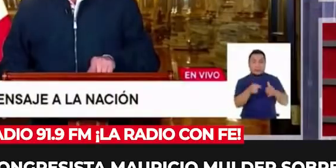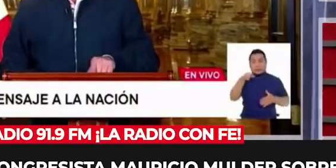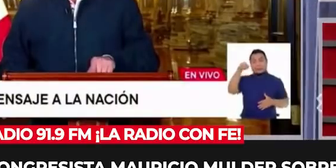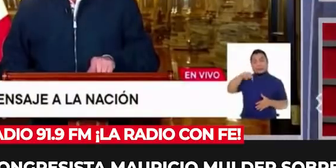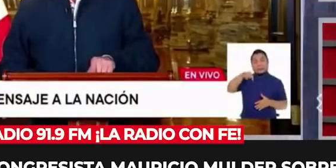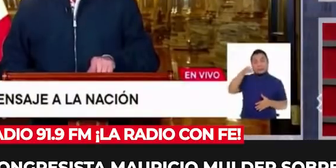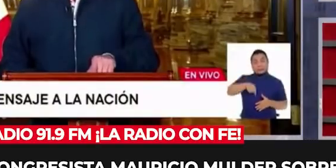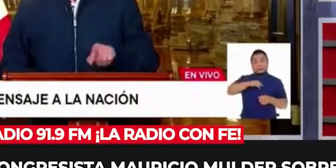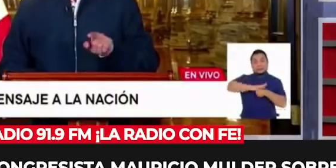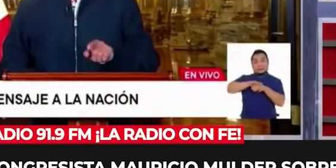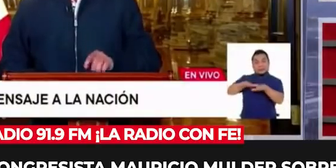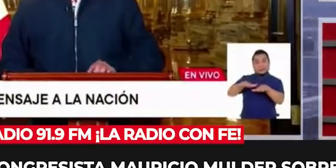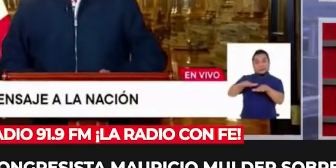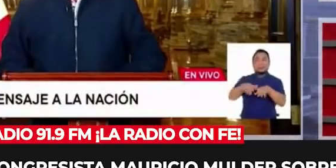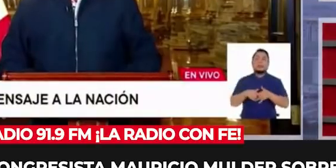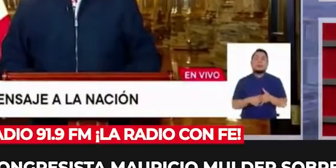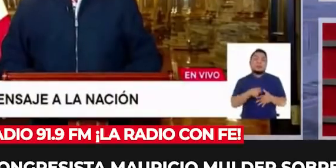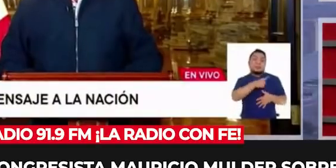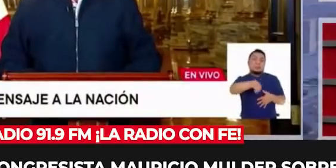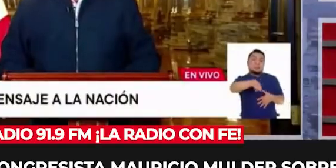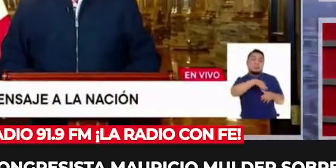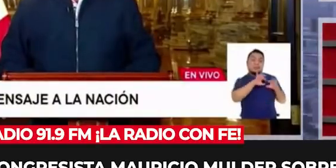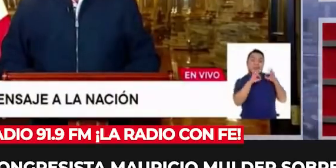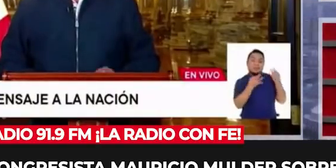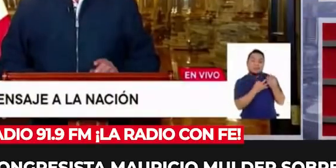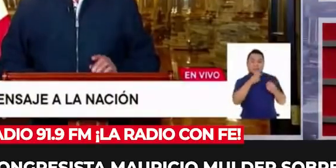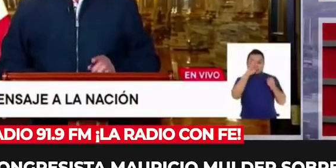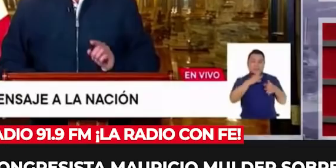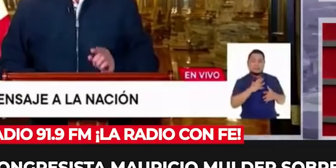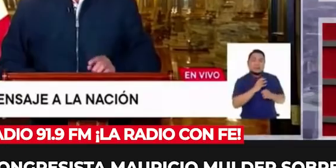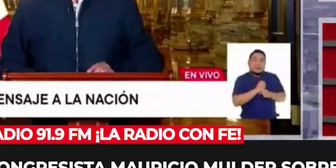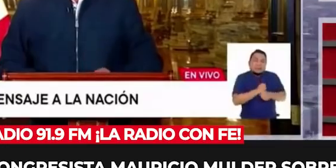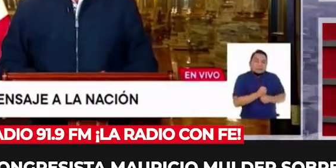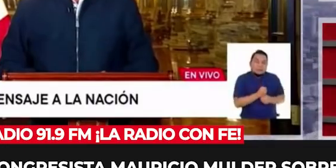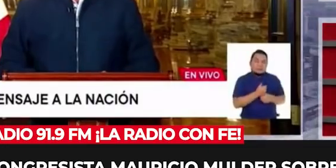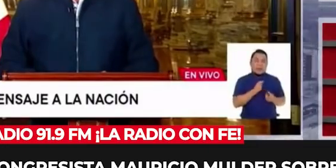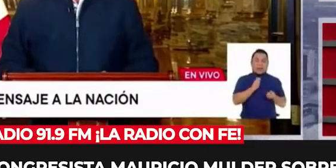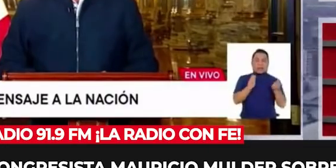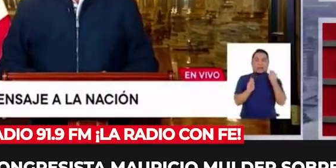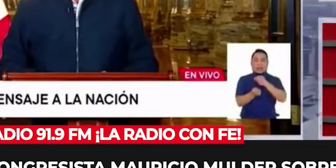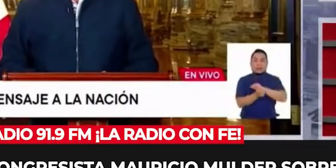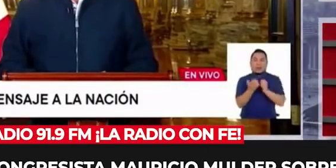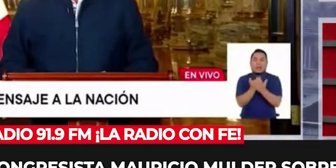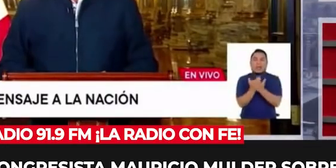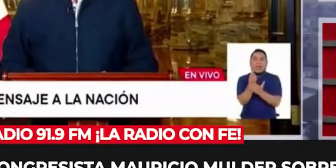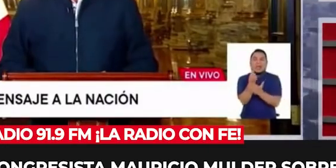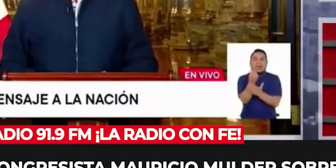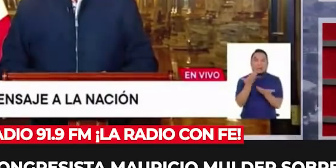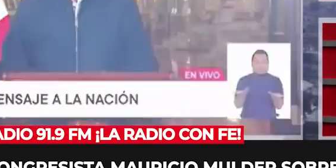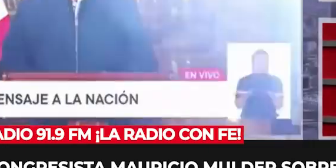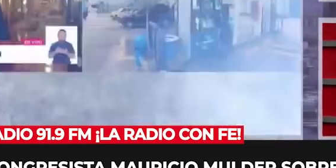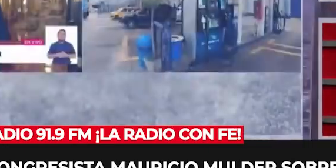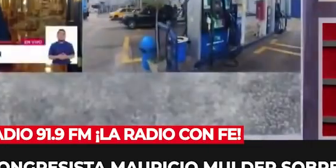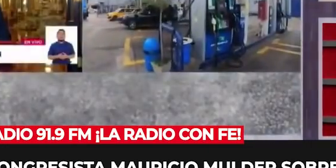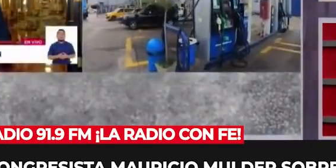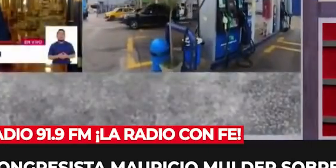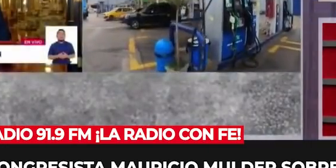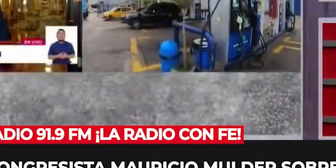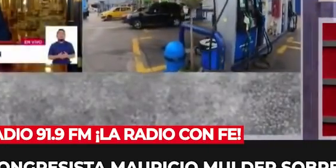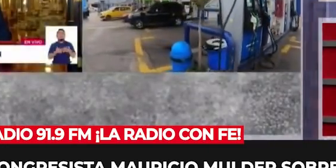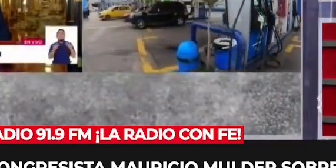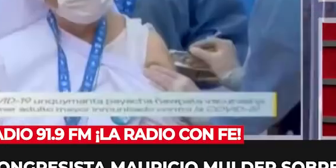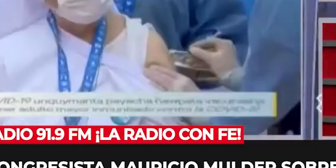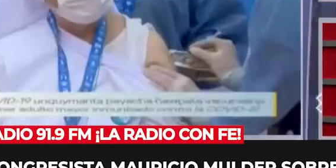No sabe absolutamente nada y simplemente suelta cifras para que tenga un efecto, digamos, de asombro en parte